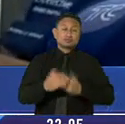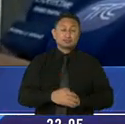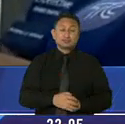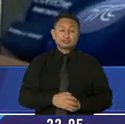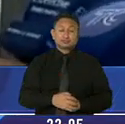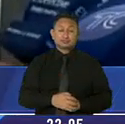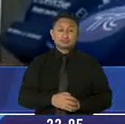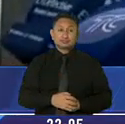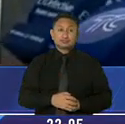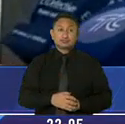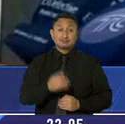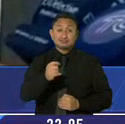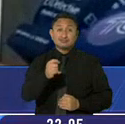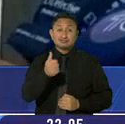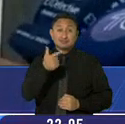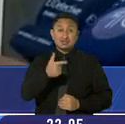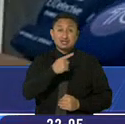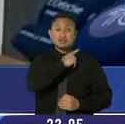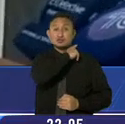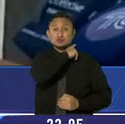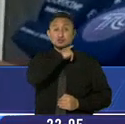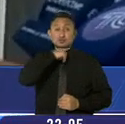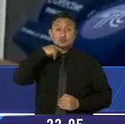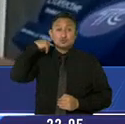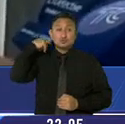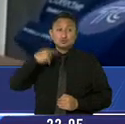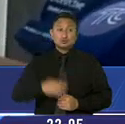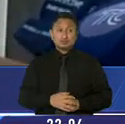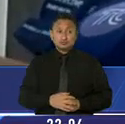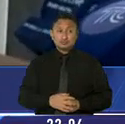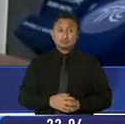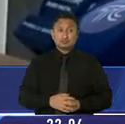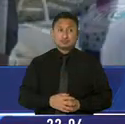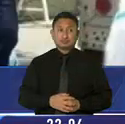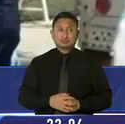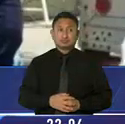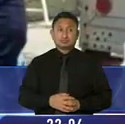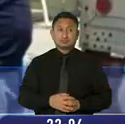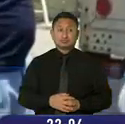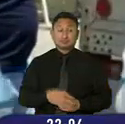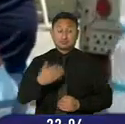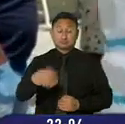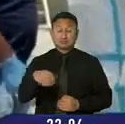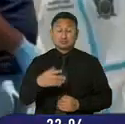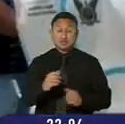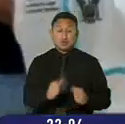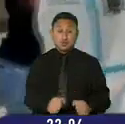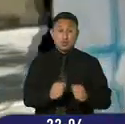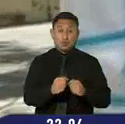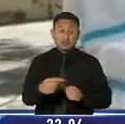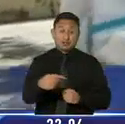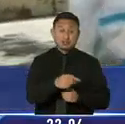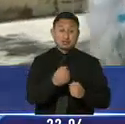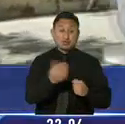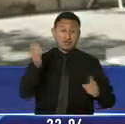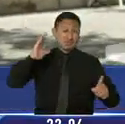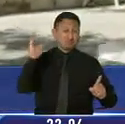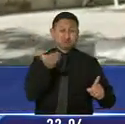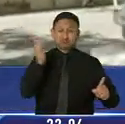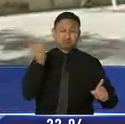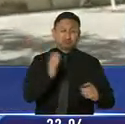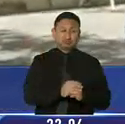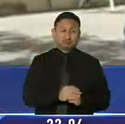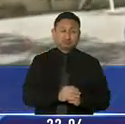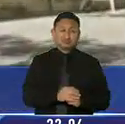poco seccionan el cuello, ¿no? La hazaña con la que atacaron al joven fue tal que por poco su cabeza